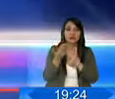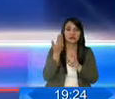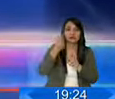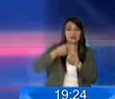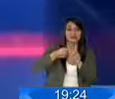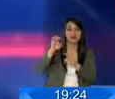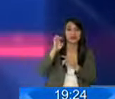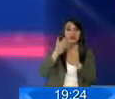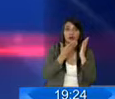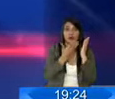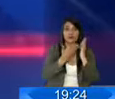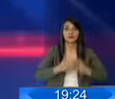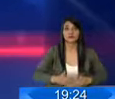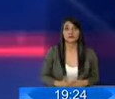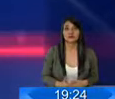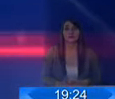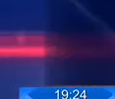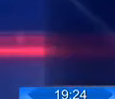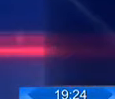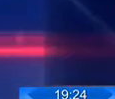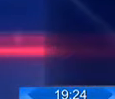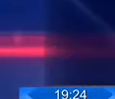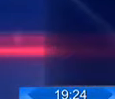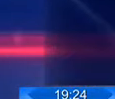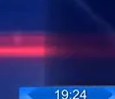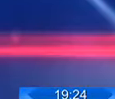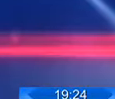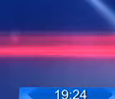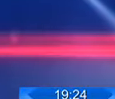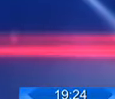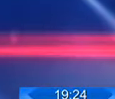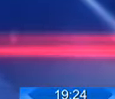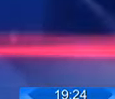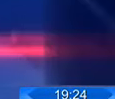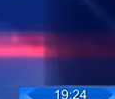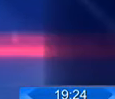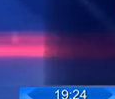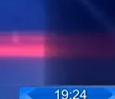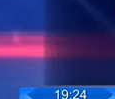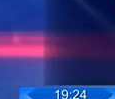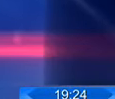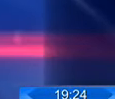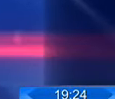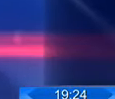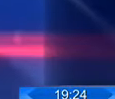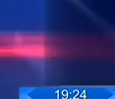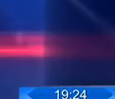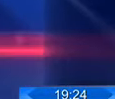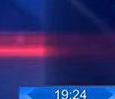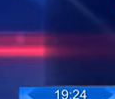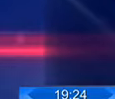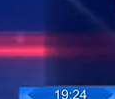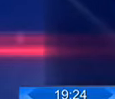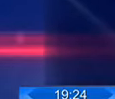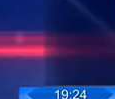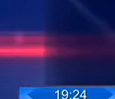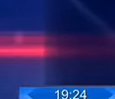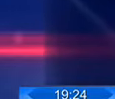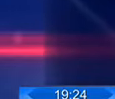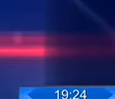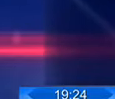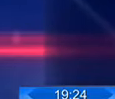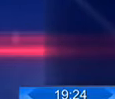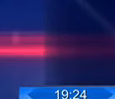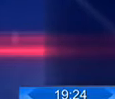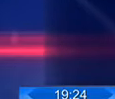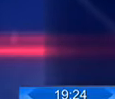una inflación de 0,09%, mientras que el anual de enero del 2016 a enero del 2017